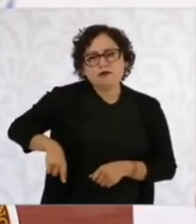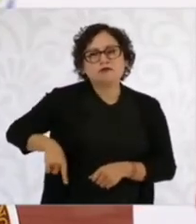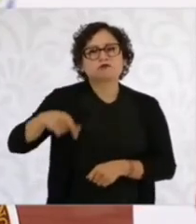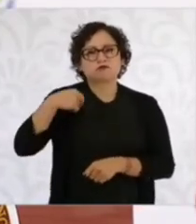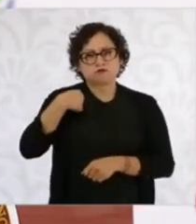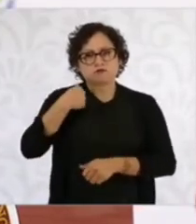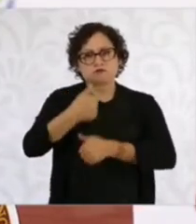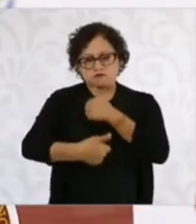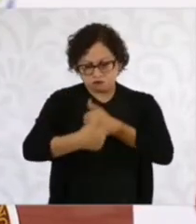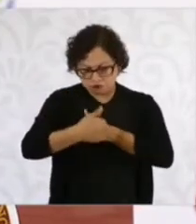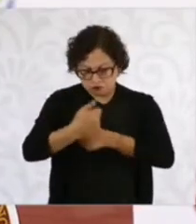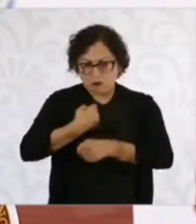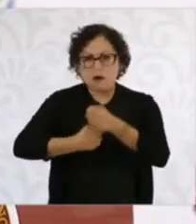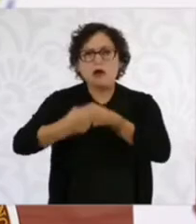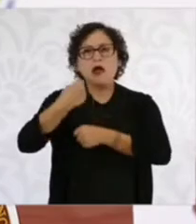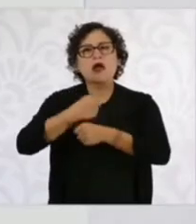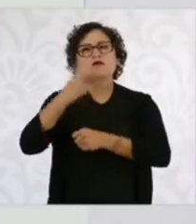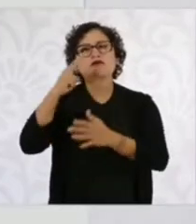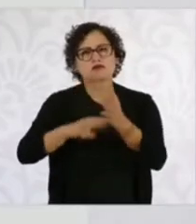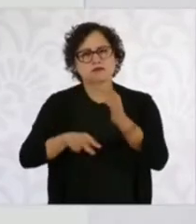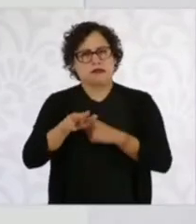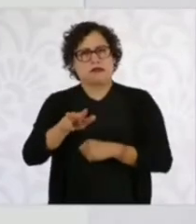el 2018 creo,